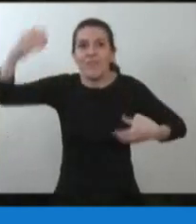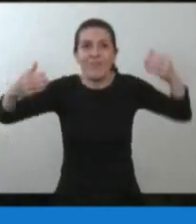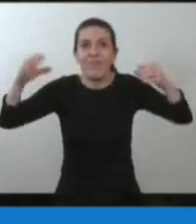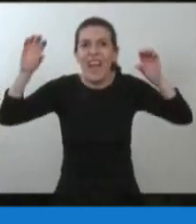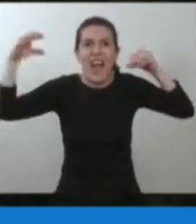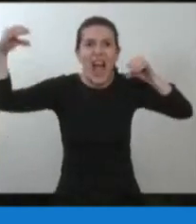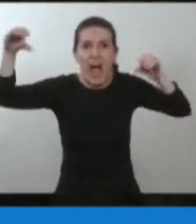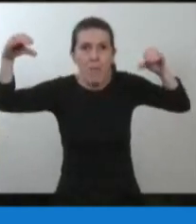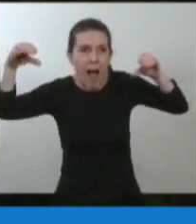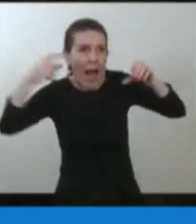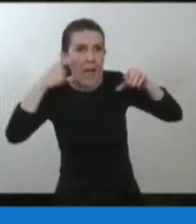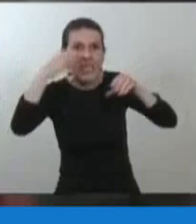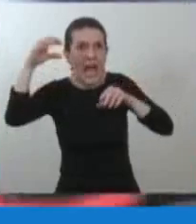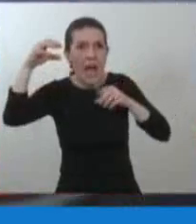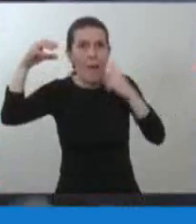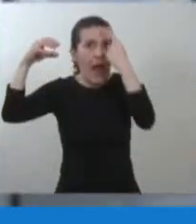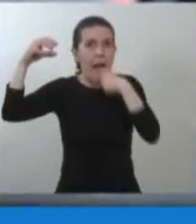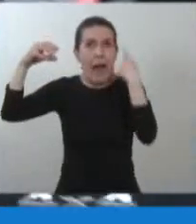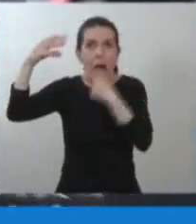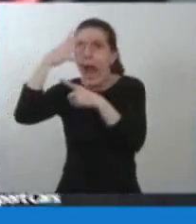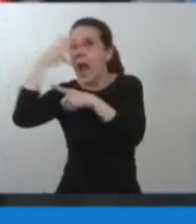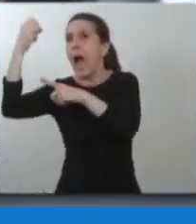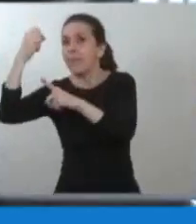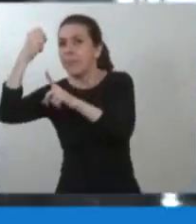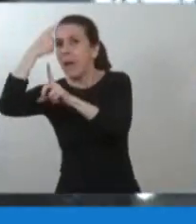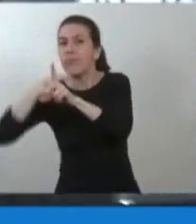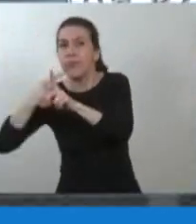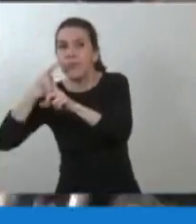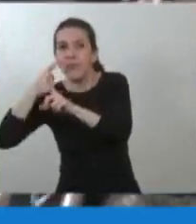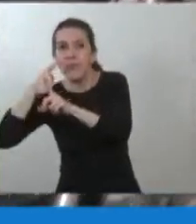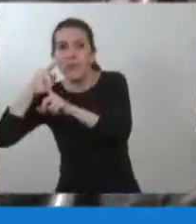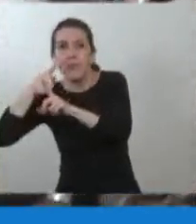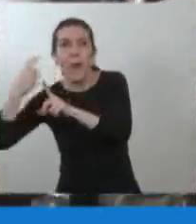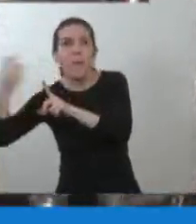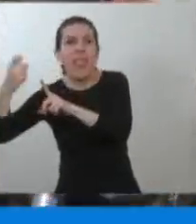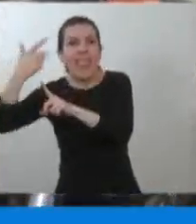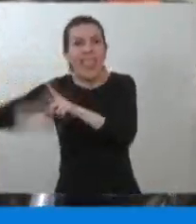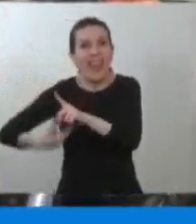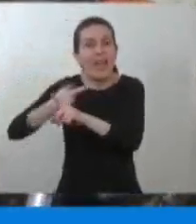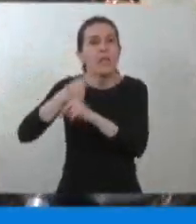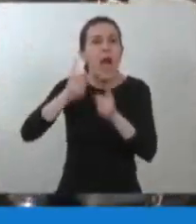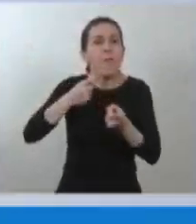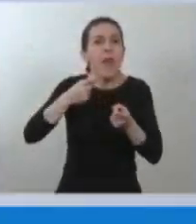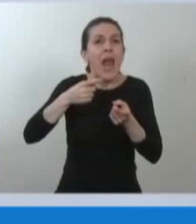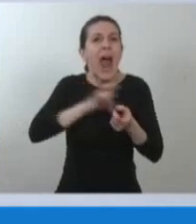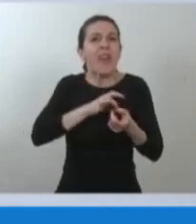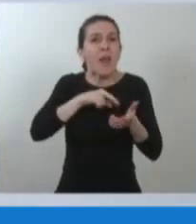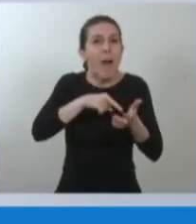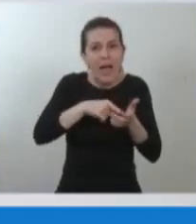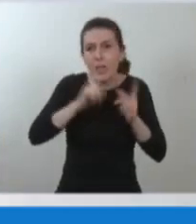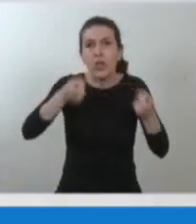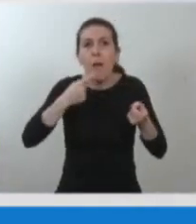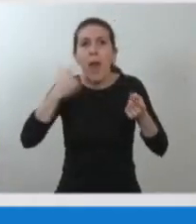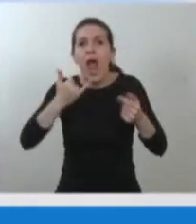sistemas de reconocimiento facial que permiten tener un botón antipánico por eso también las 40 estaciones